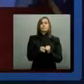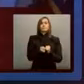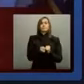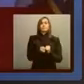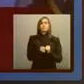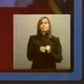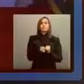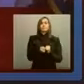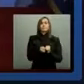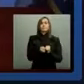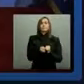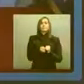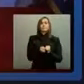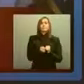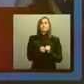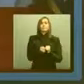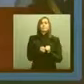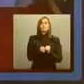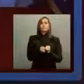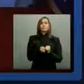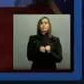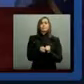que usted va a empezar